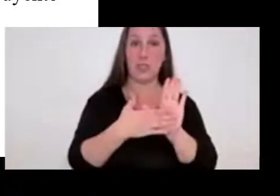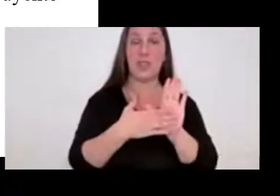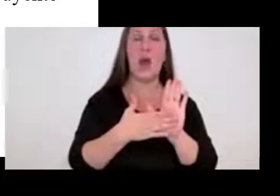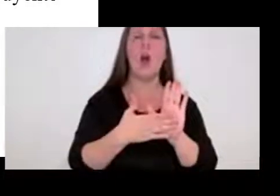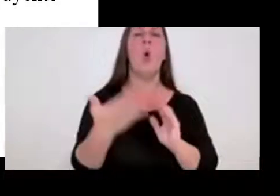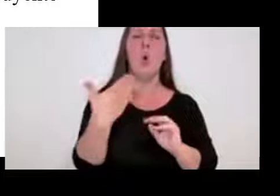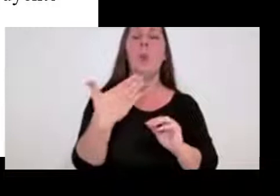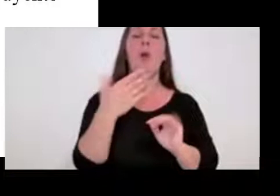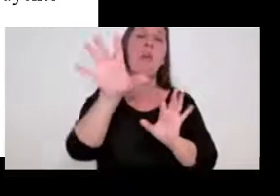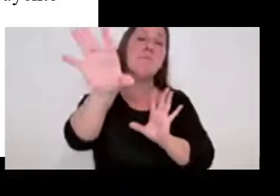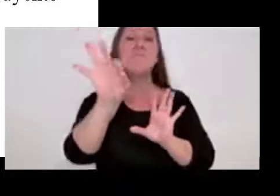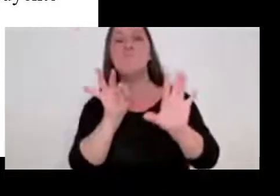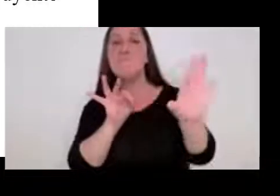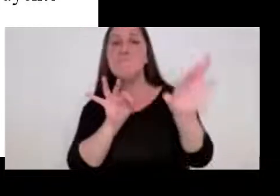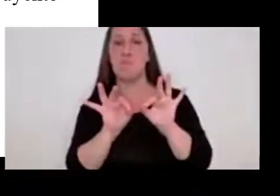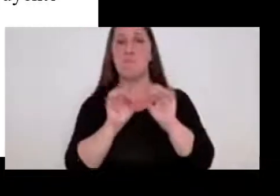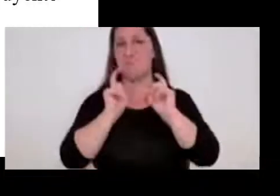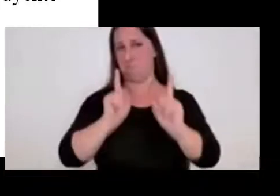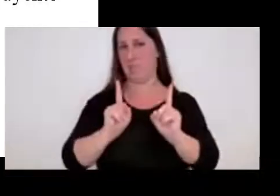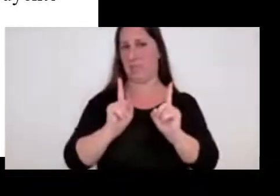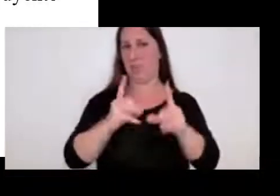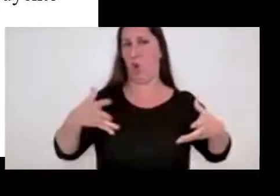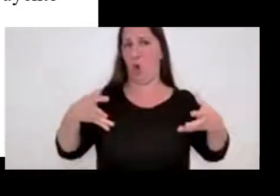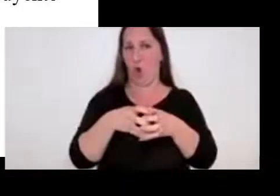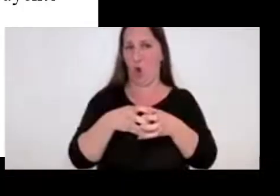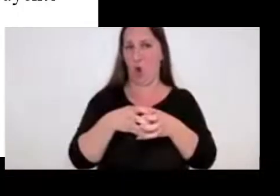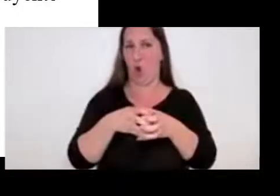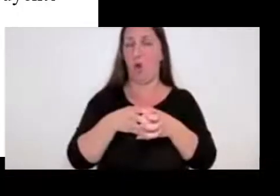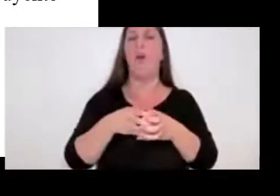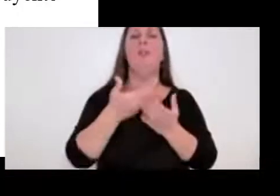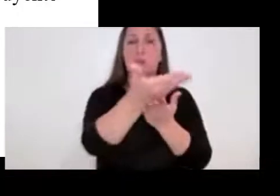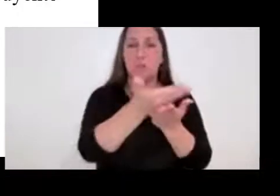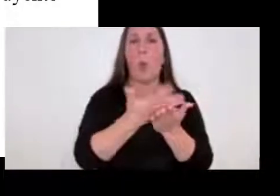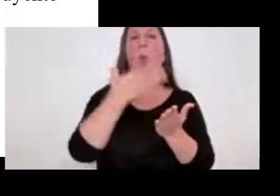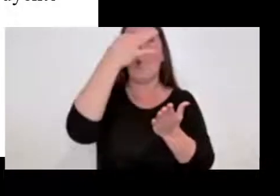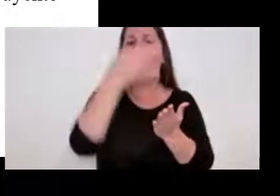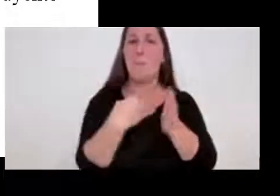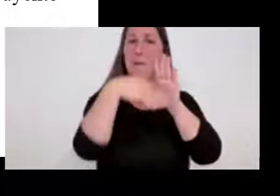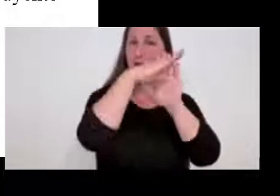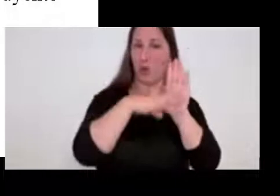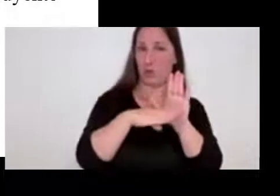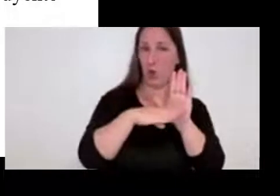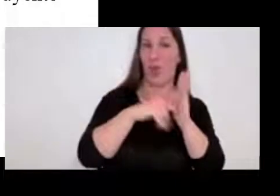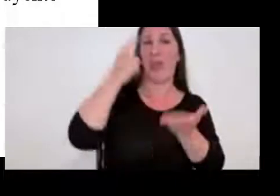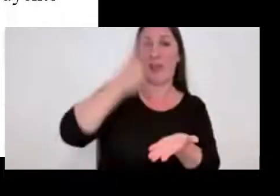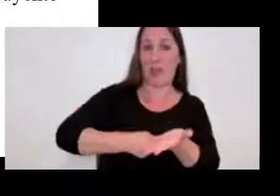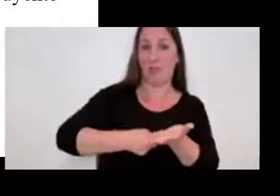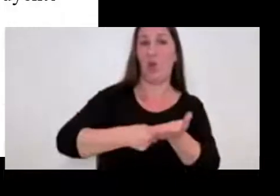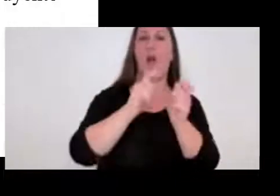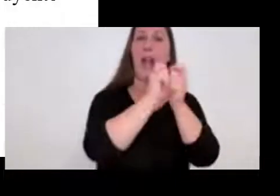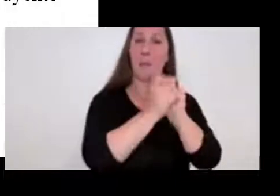la opción o de mantenerse dentro del régimen cumpliendo las condiciones que vimos del decreto